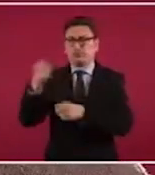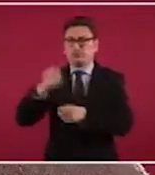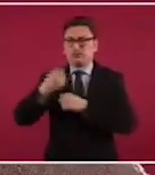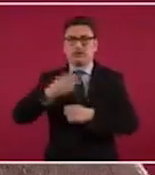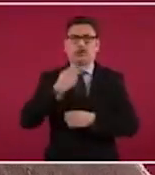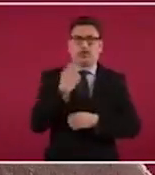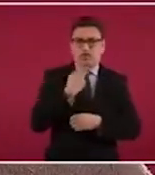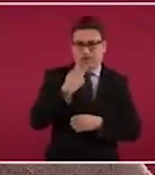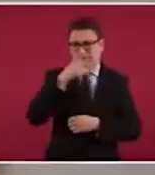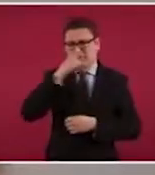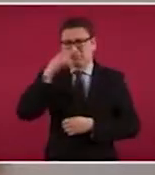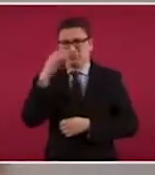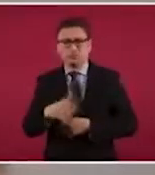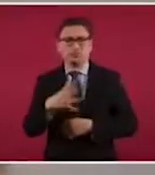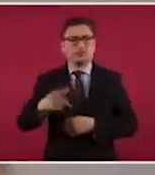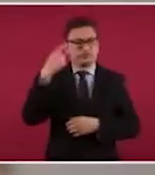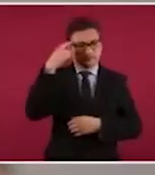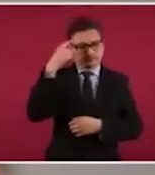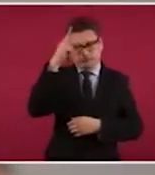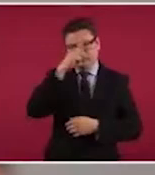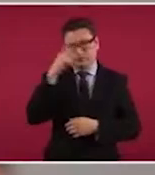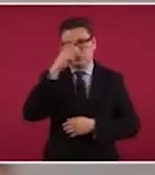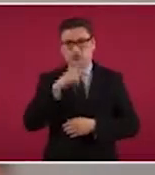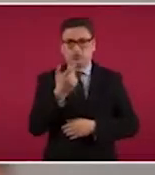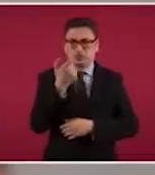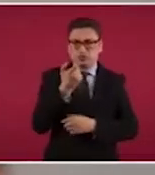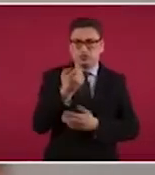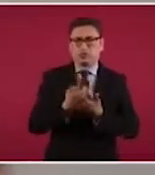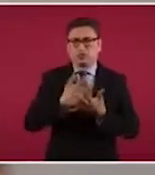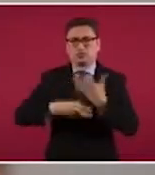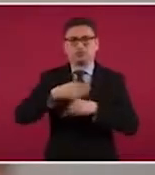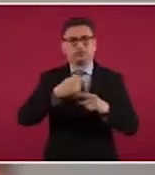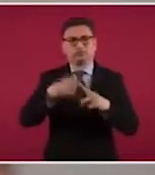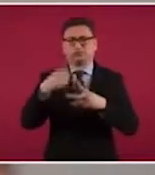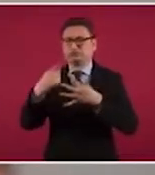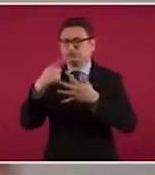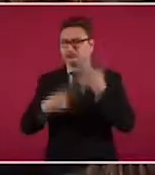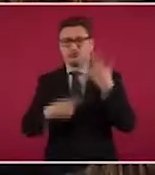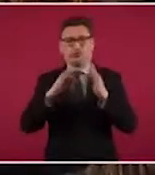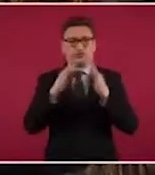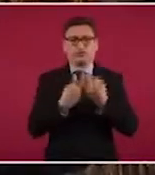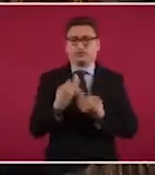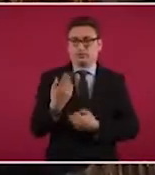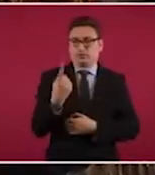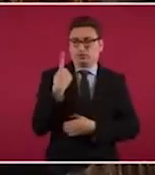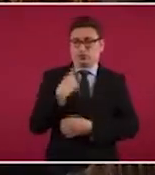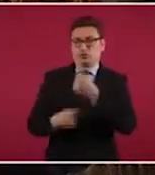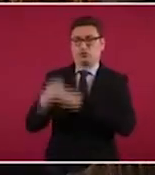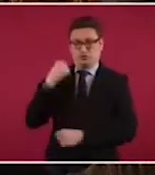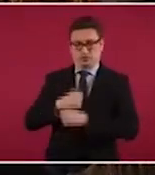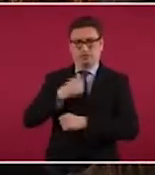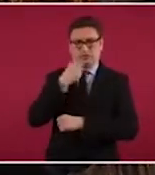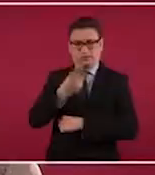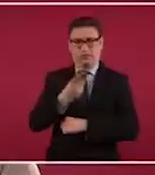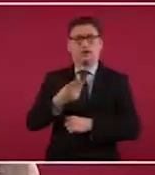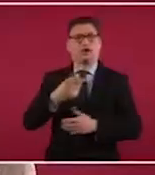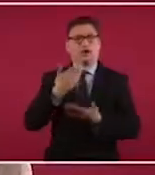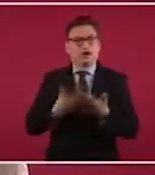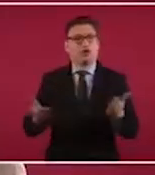verbal, psicológica, política, económica. Lo mencioné hace un año y lo reitero